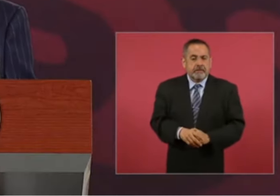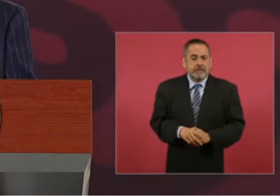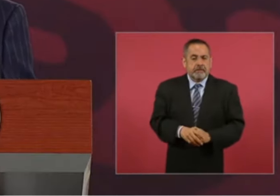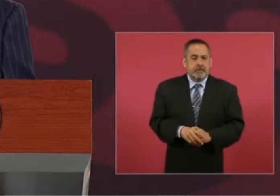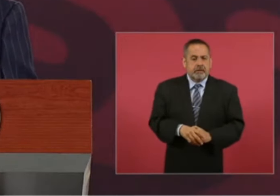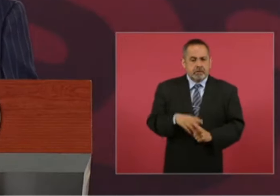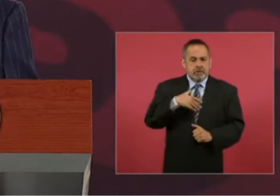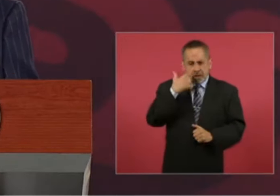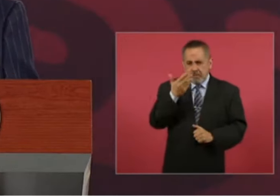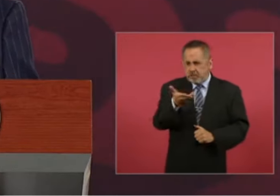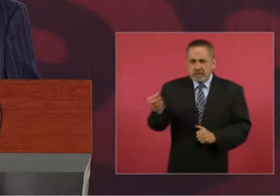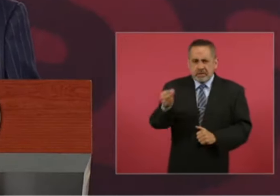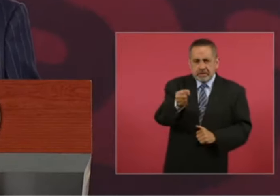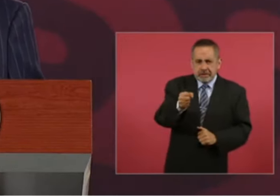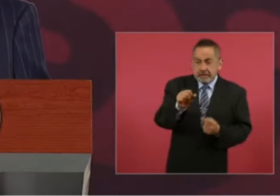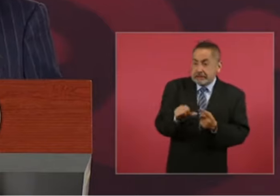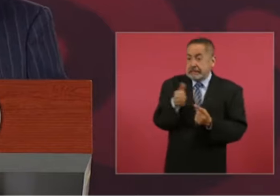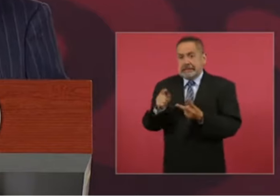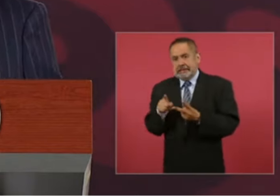quería proponerlo, nada más que encontré uno mejor